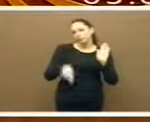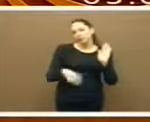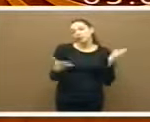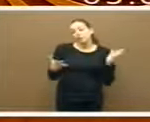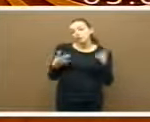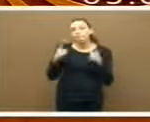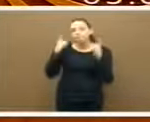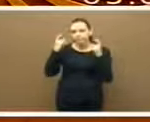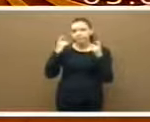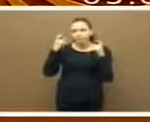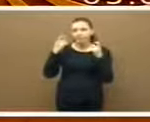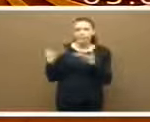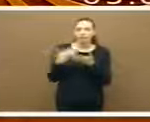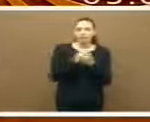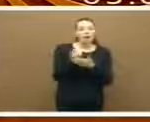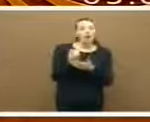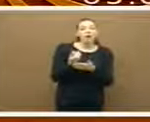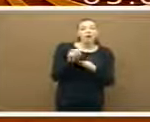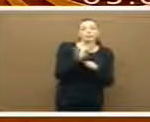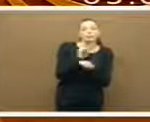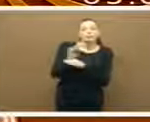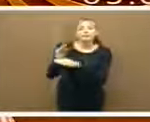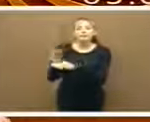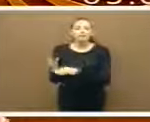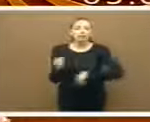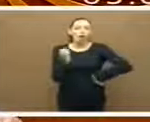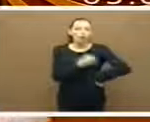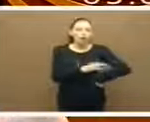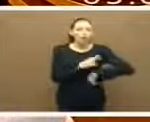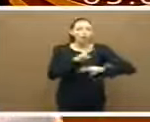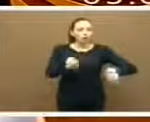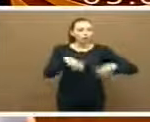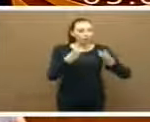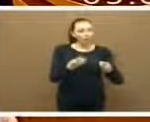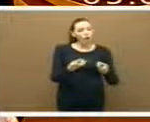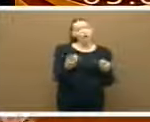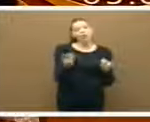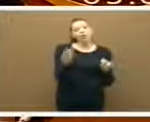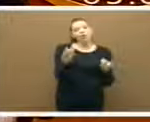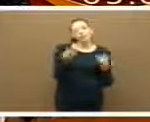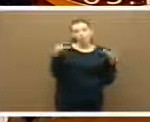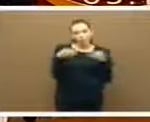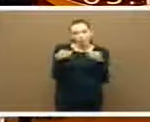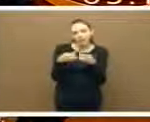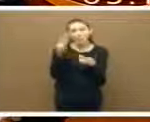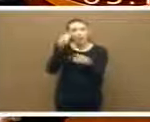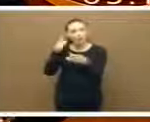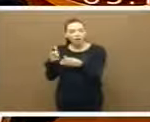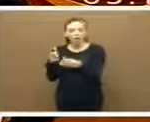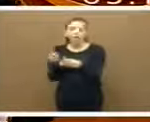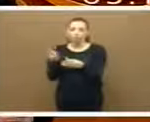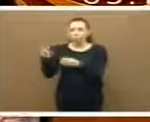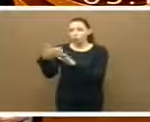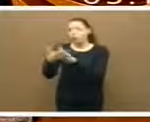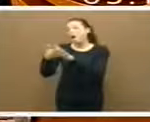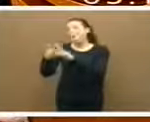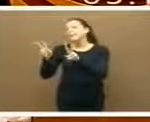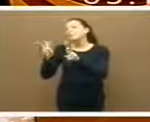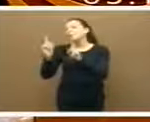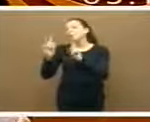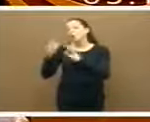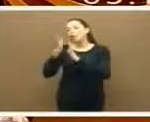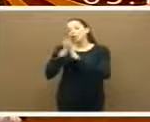de las partidas de los programas, tanto del Fondo de Cooperación Regional y de Mancomunidades, a pesar de que usted hablen de recortes en ambos programas, tanto en